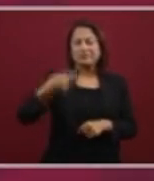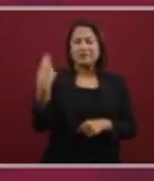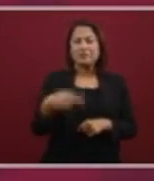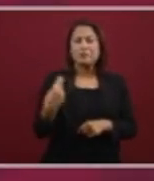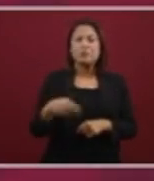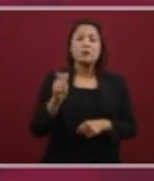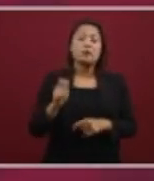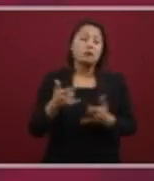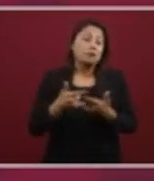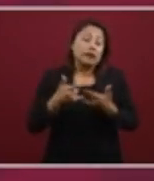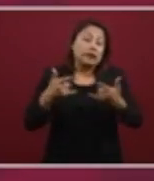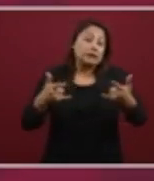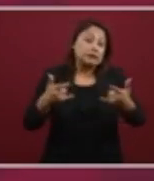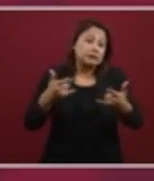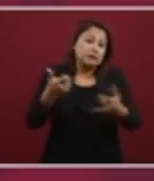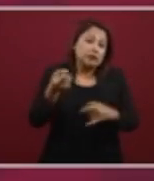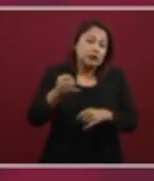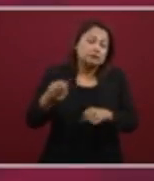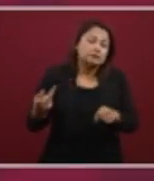muy especial.